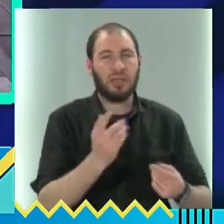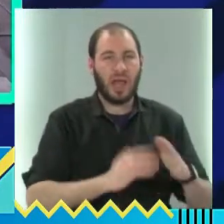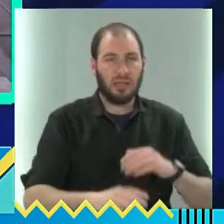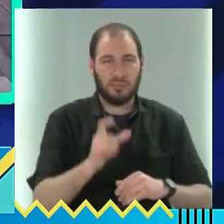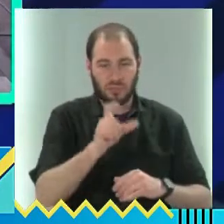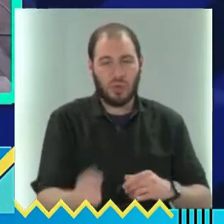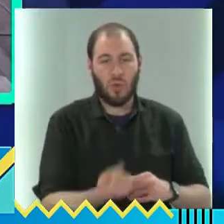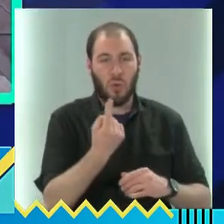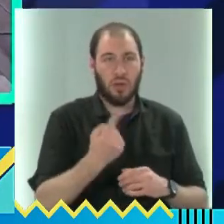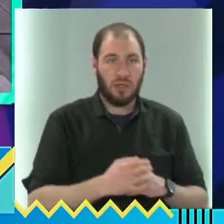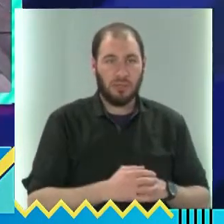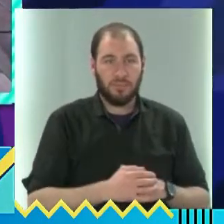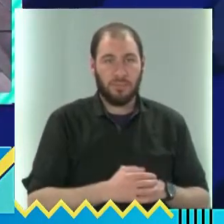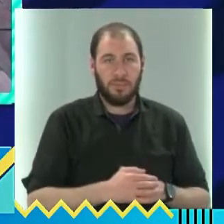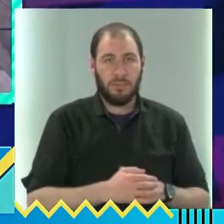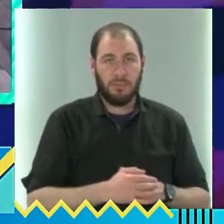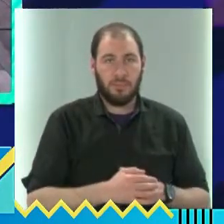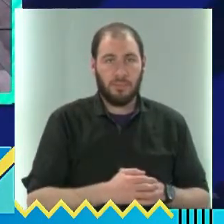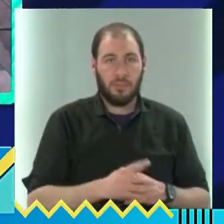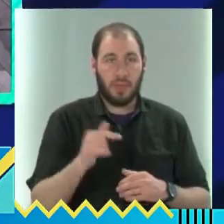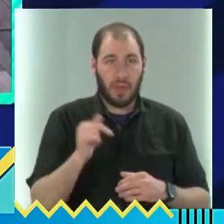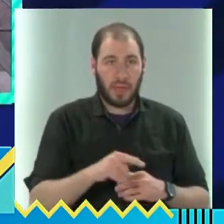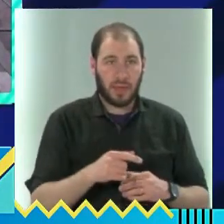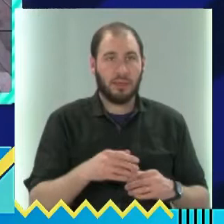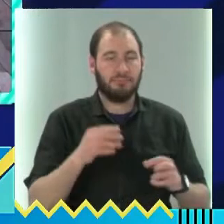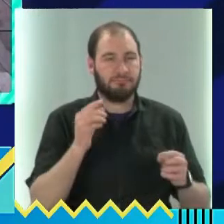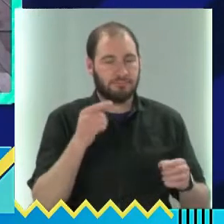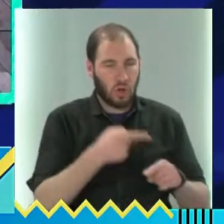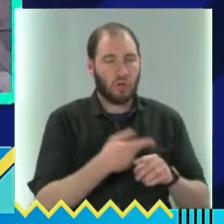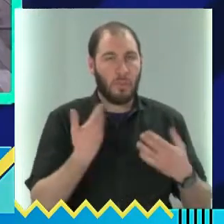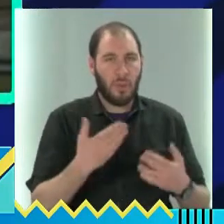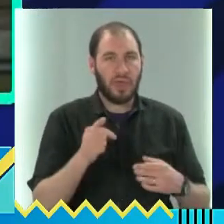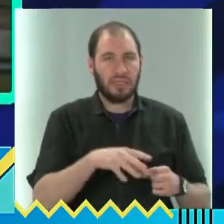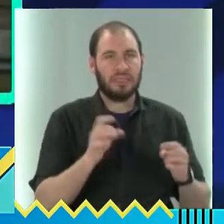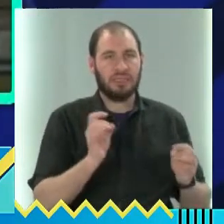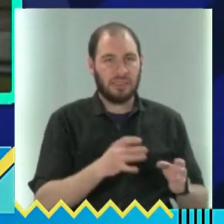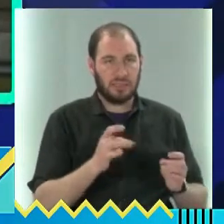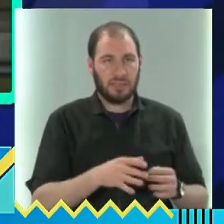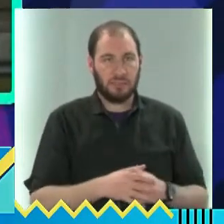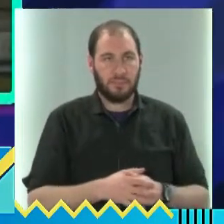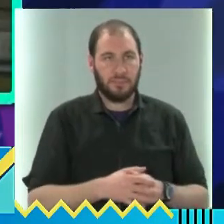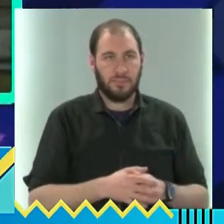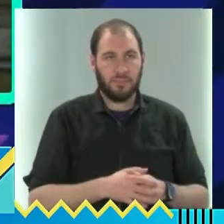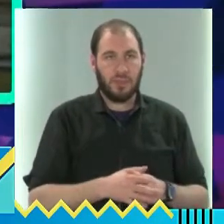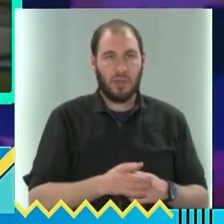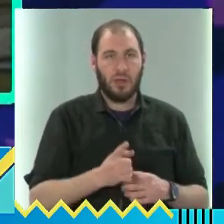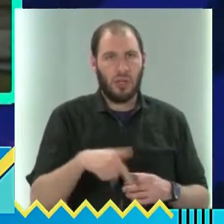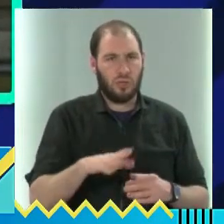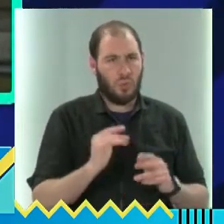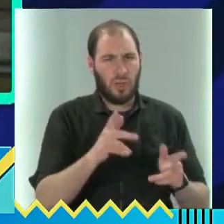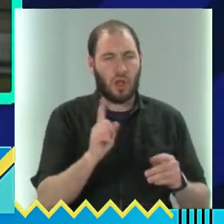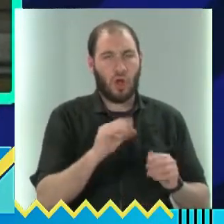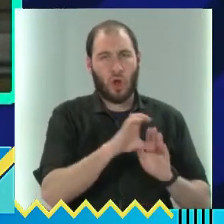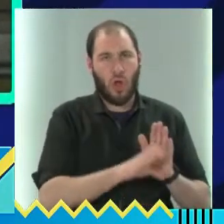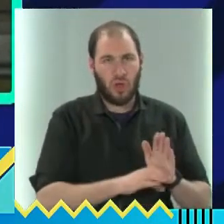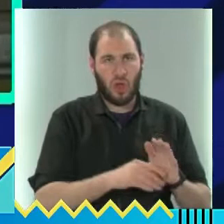una sola persona, y en esto vemos que puede ser objetado, y esta es una de las críticas que hemos hecho. No hemos dicho que el código